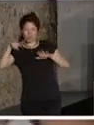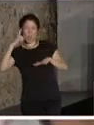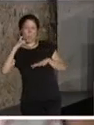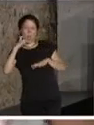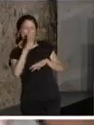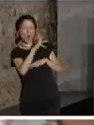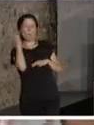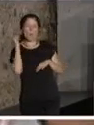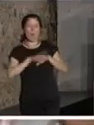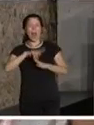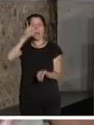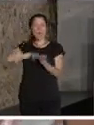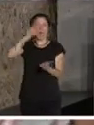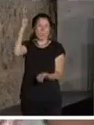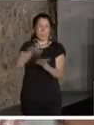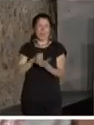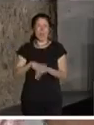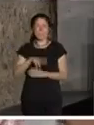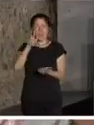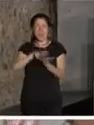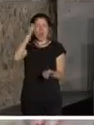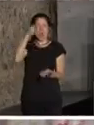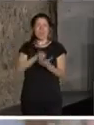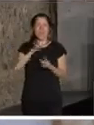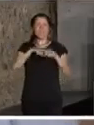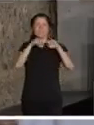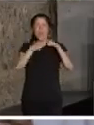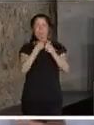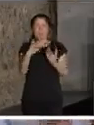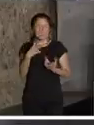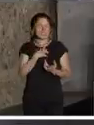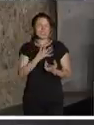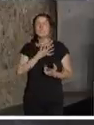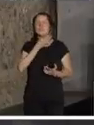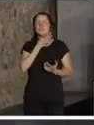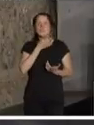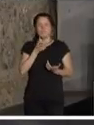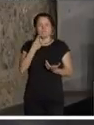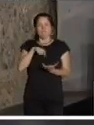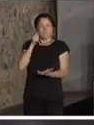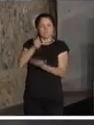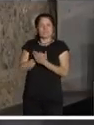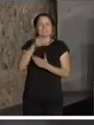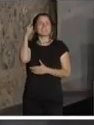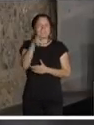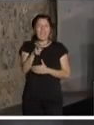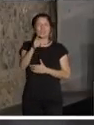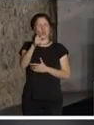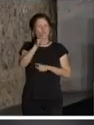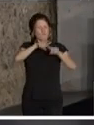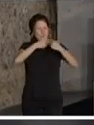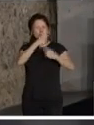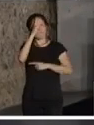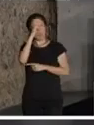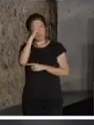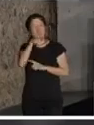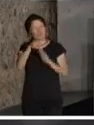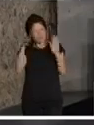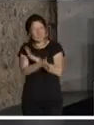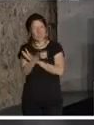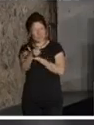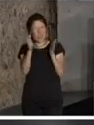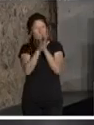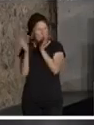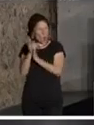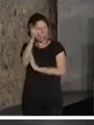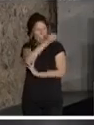las hipotecas para pagar las hipotecas de las familias que no puedan hacerlo eso es preocuparse por las familias compañeros y